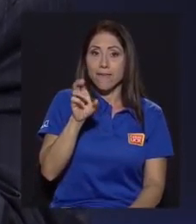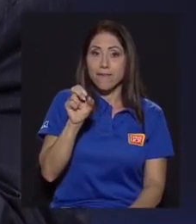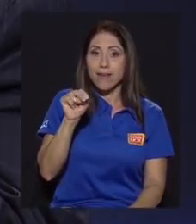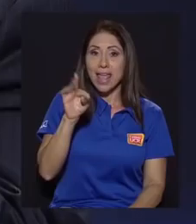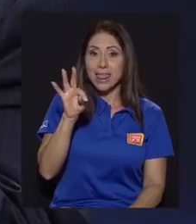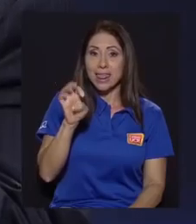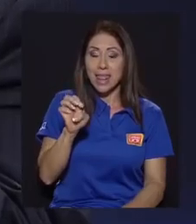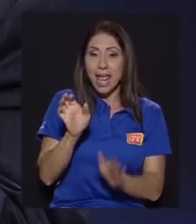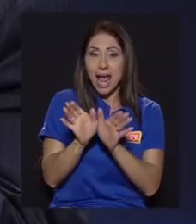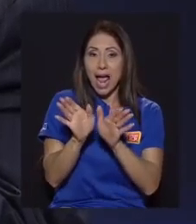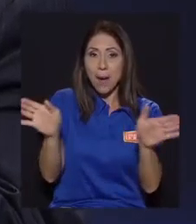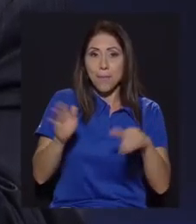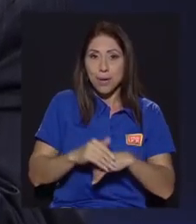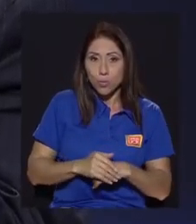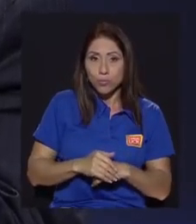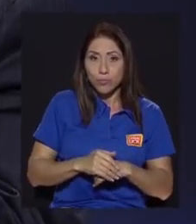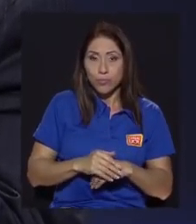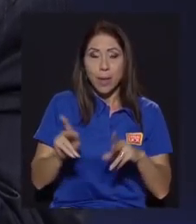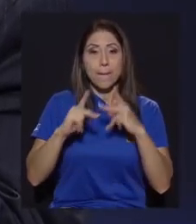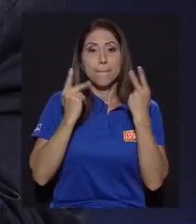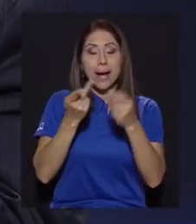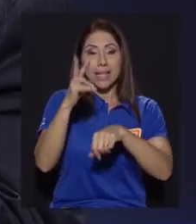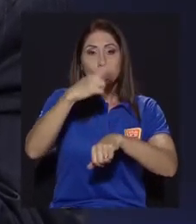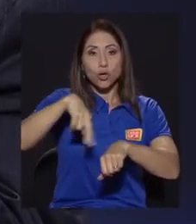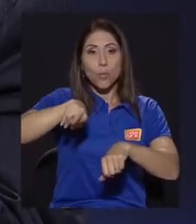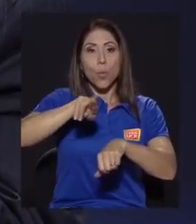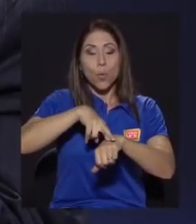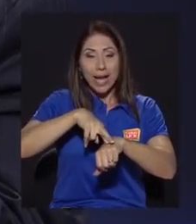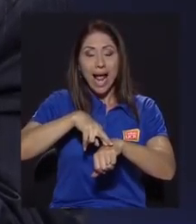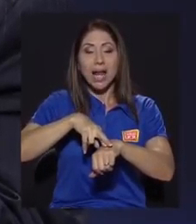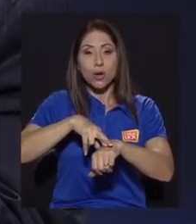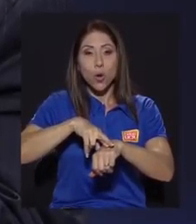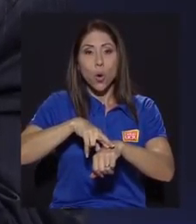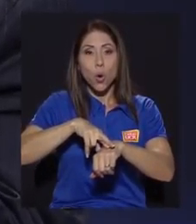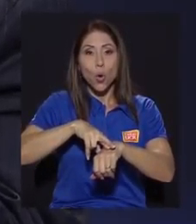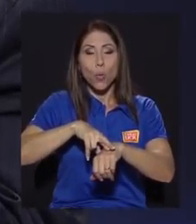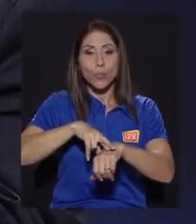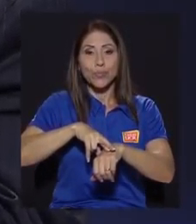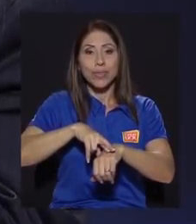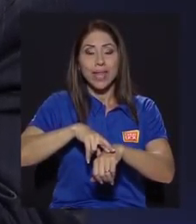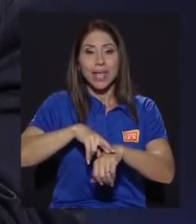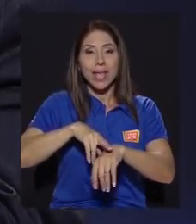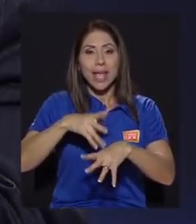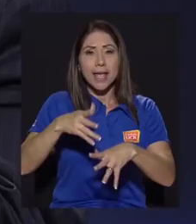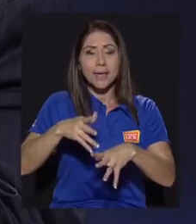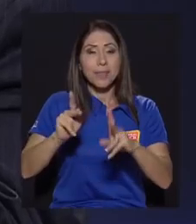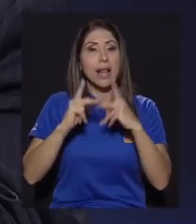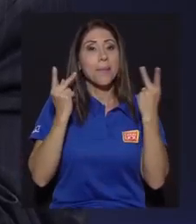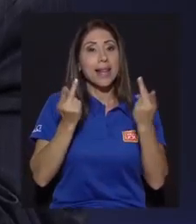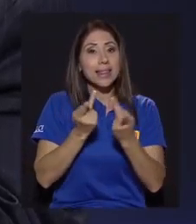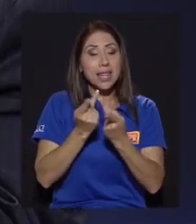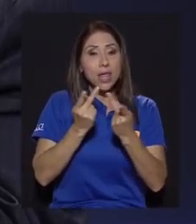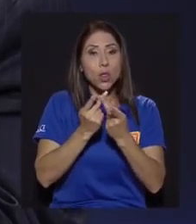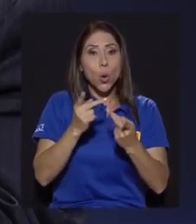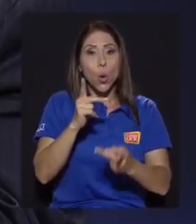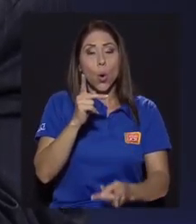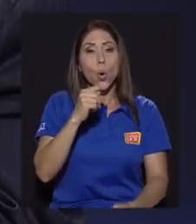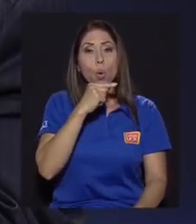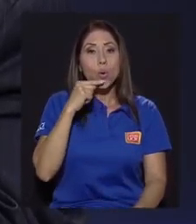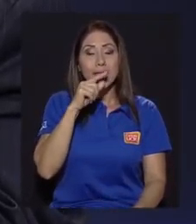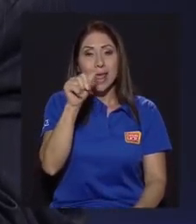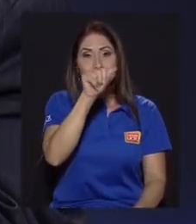amplio el partido republicano el partido republicano el partido unidad social